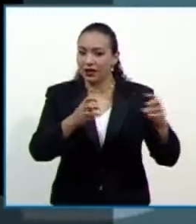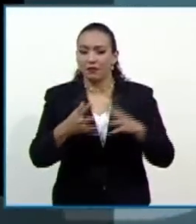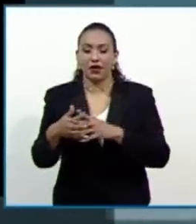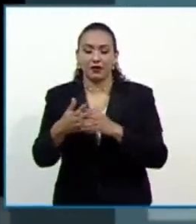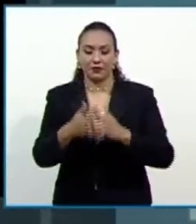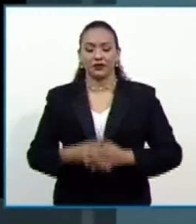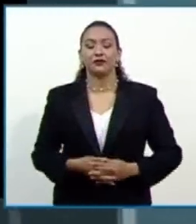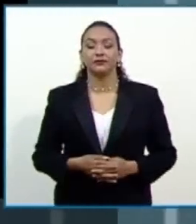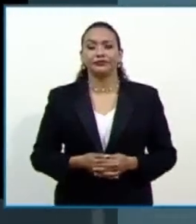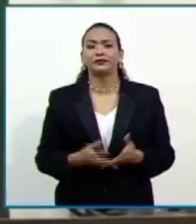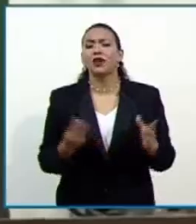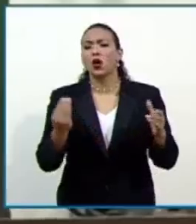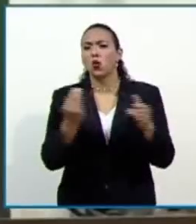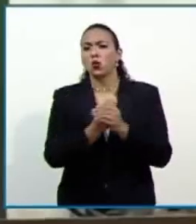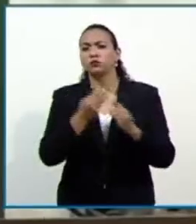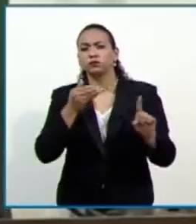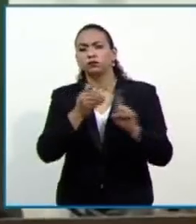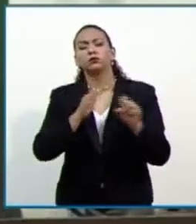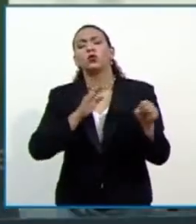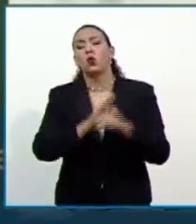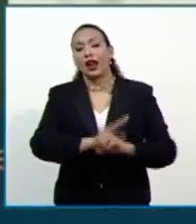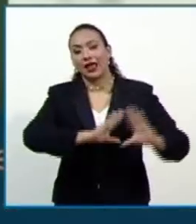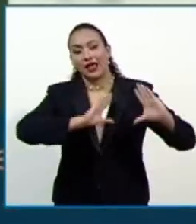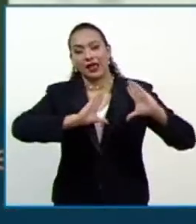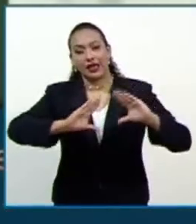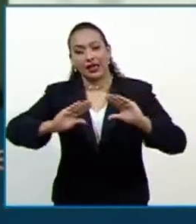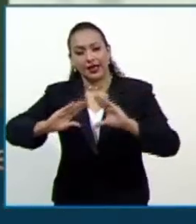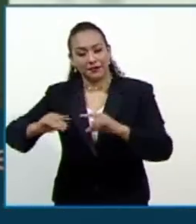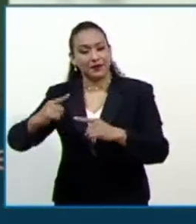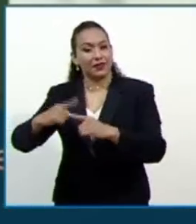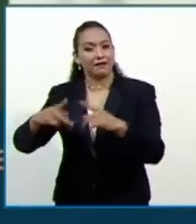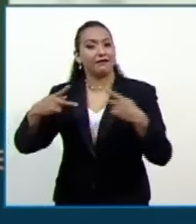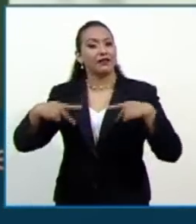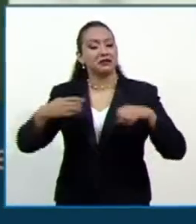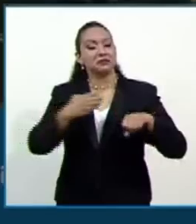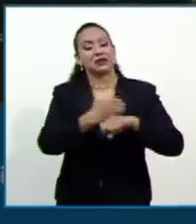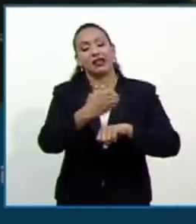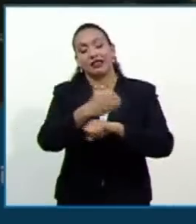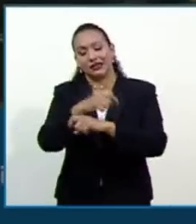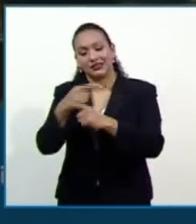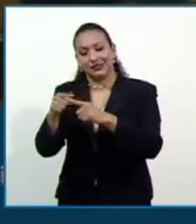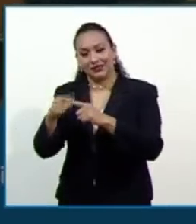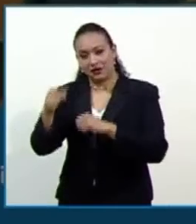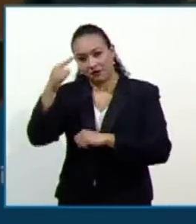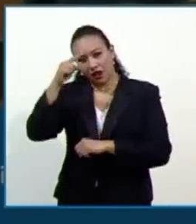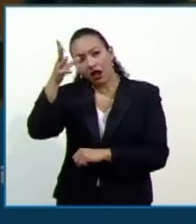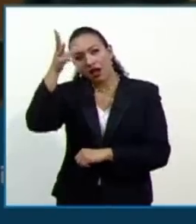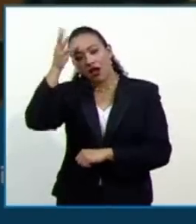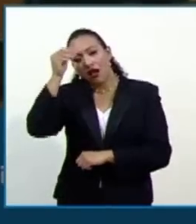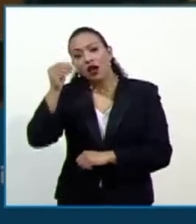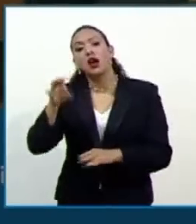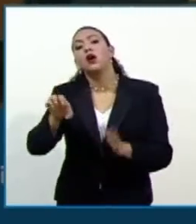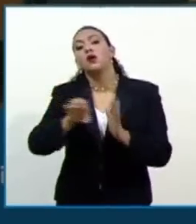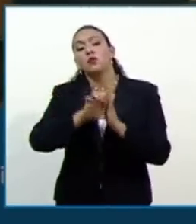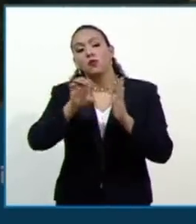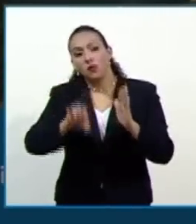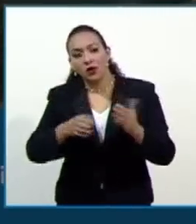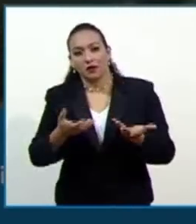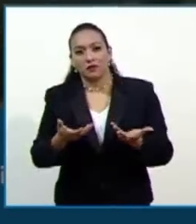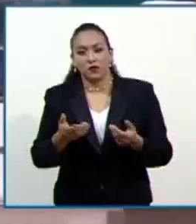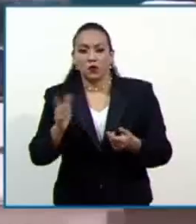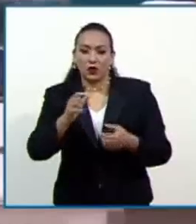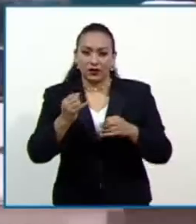mixta. El curso tiene por objeto capacitar a agentes de los estados en las diversas formas de reparación ordenadas por la